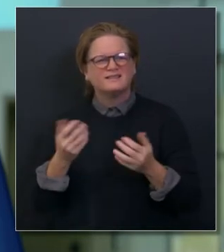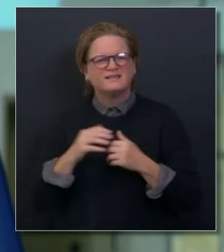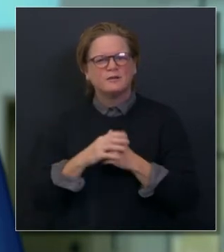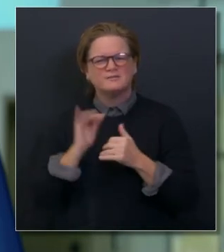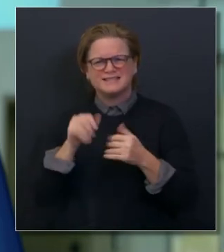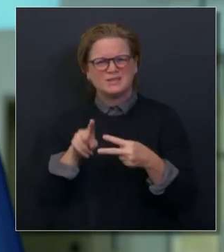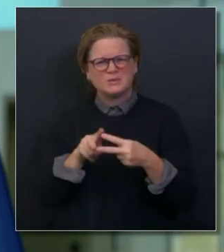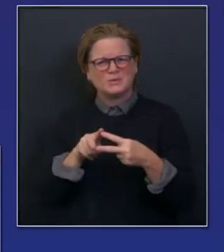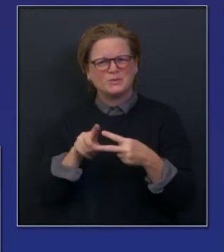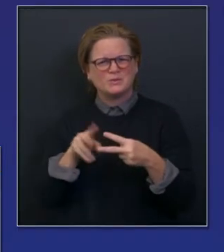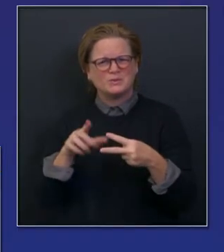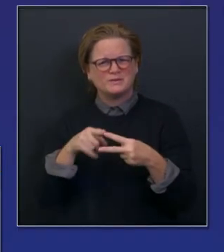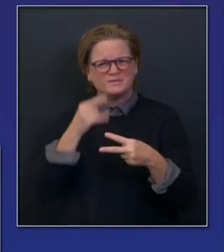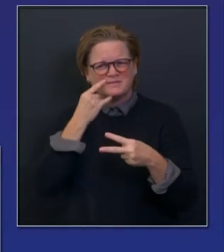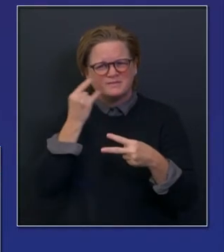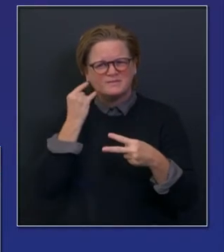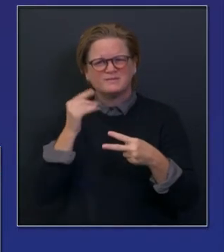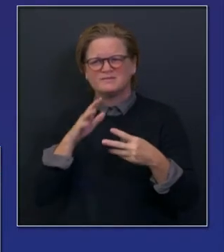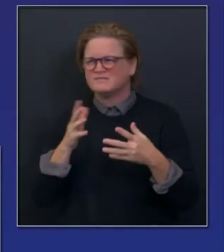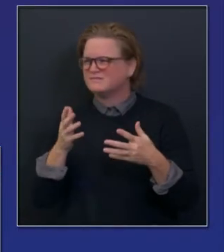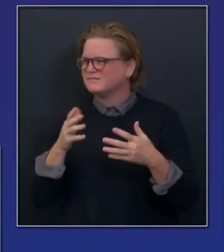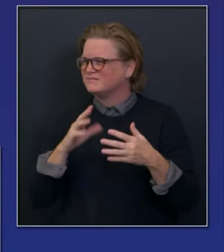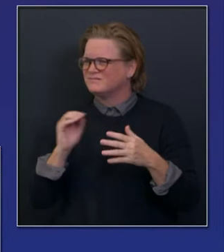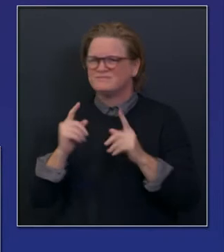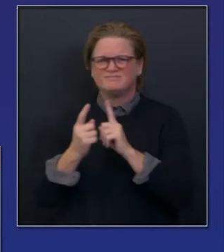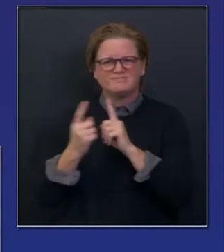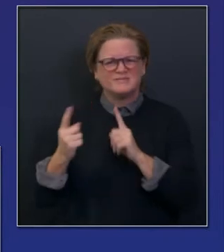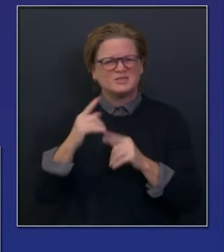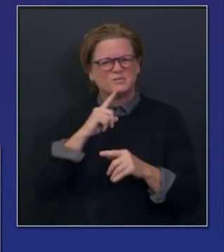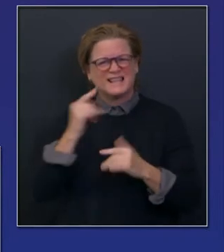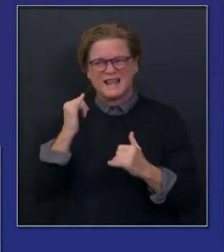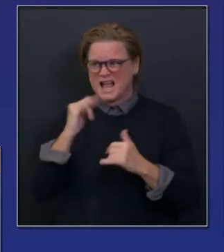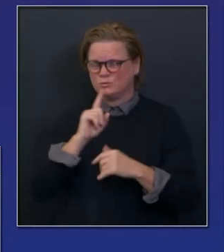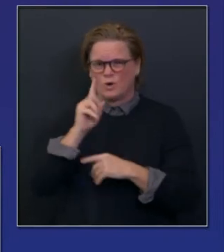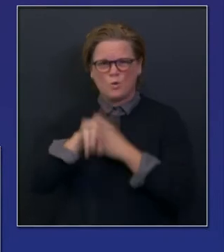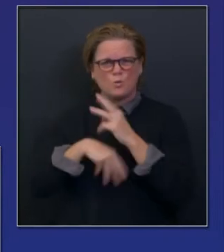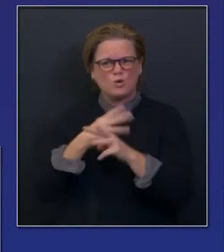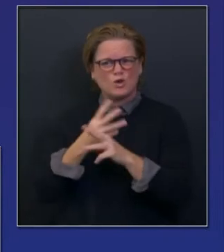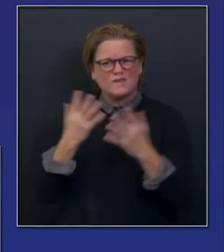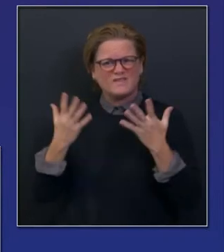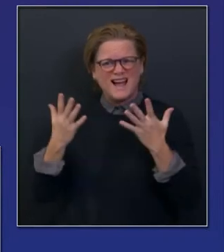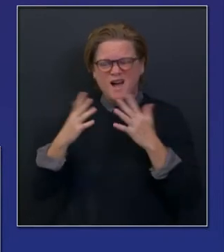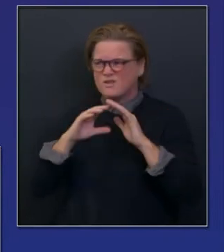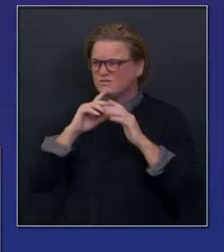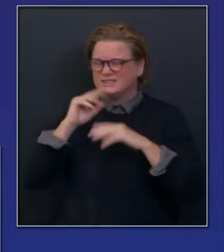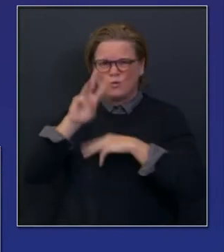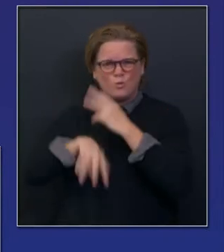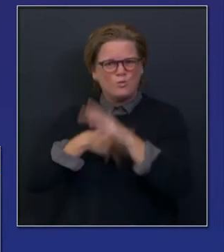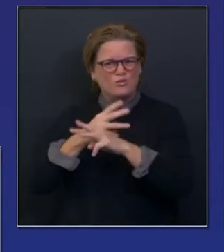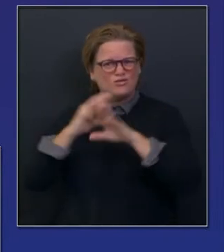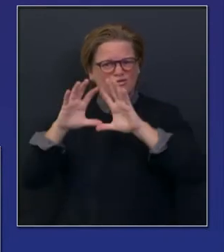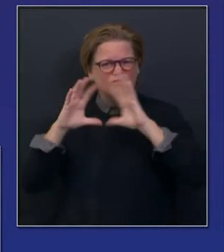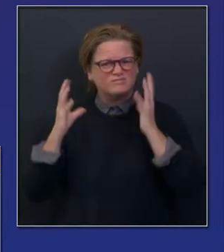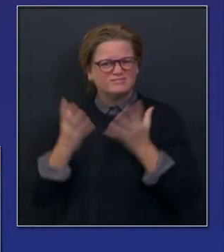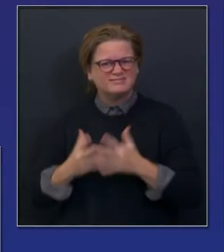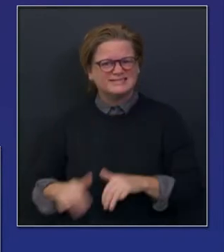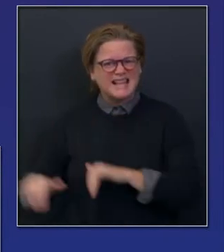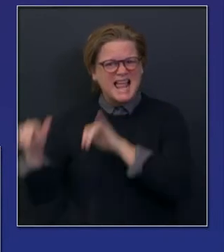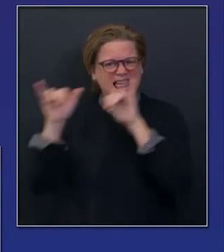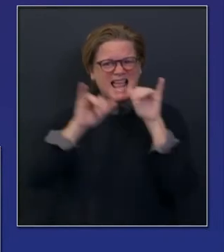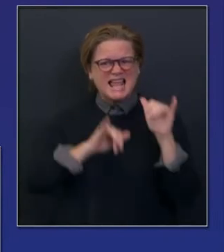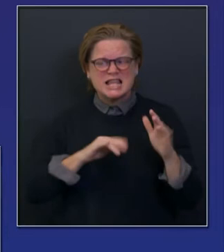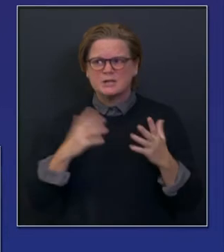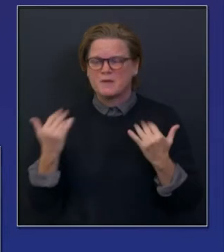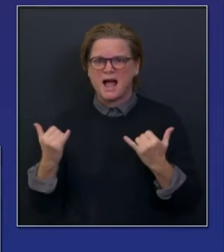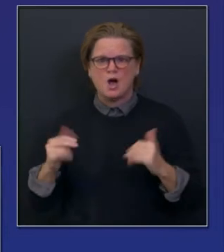podremos levantar el teléfono y llamar. Es una realidad sombría, es el mundo actual en que vivimos y hacemos todo lo